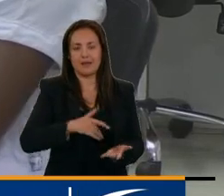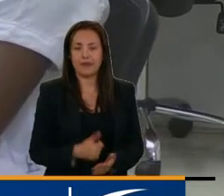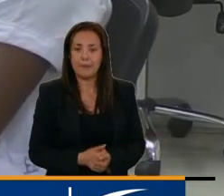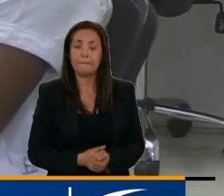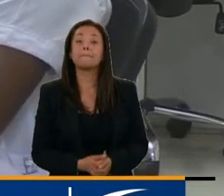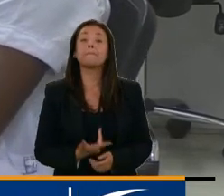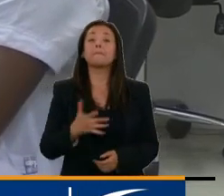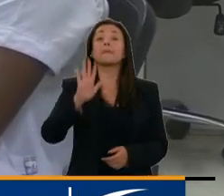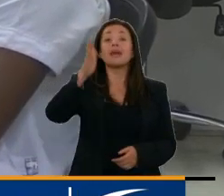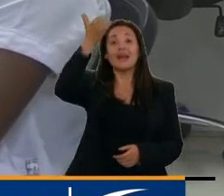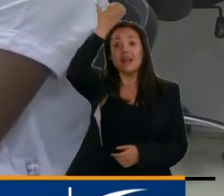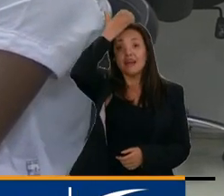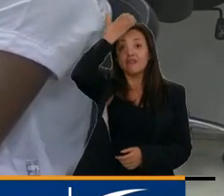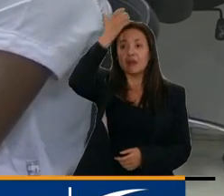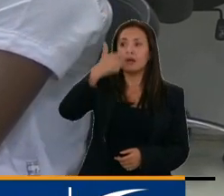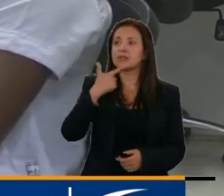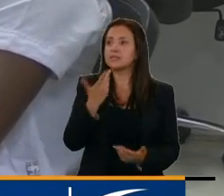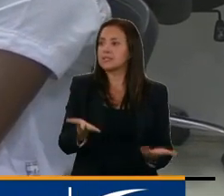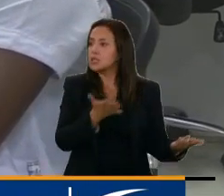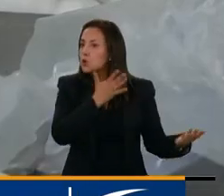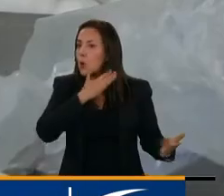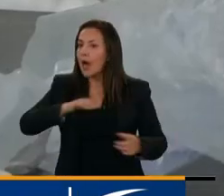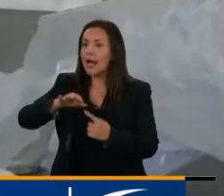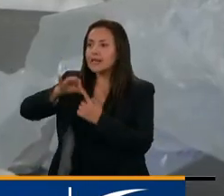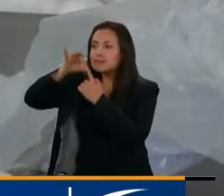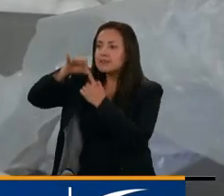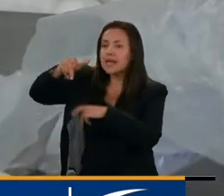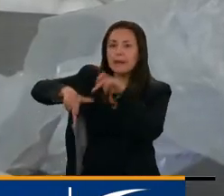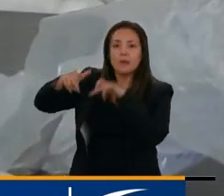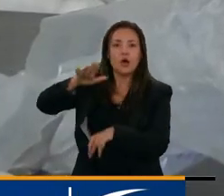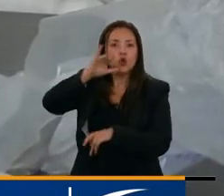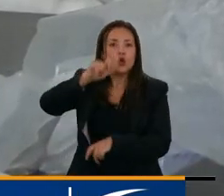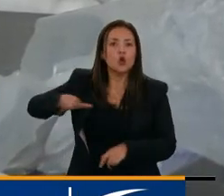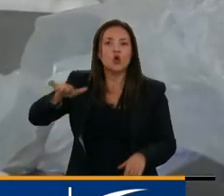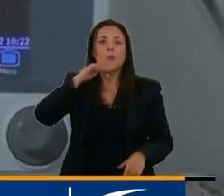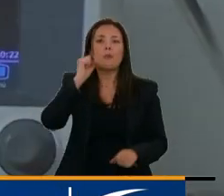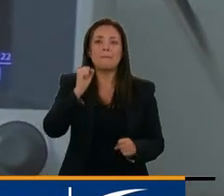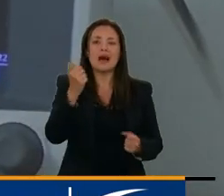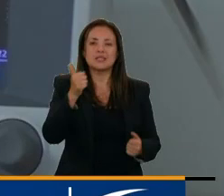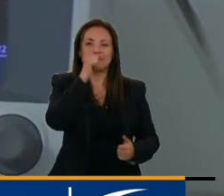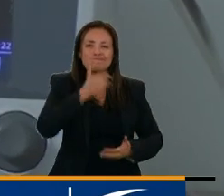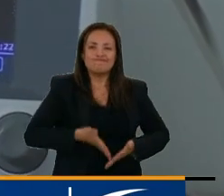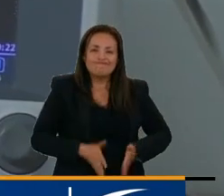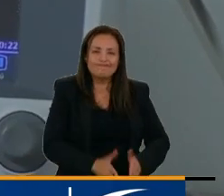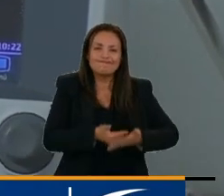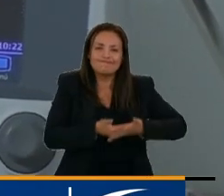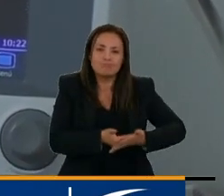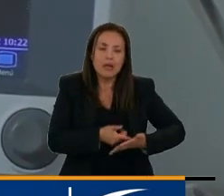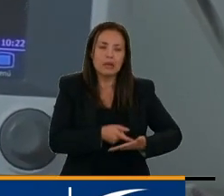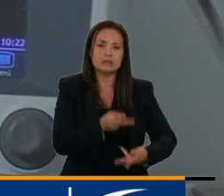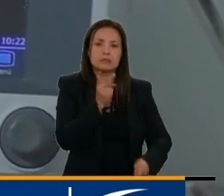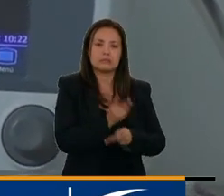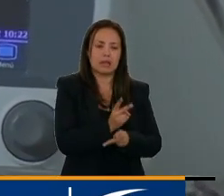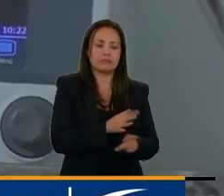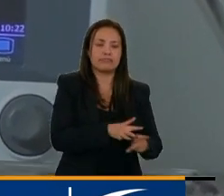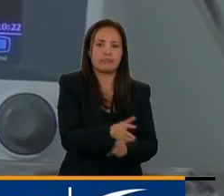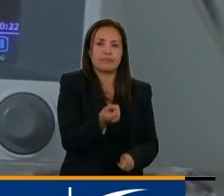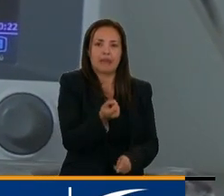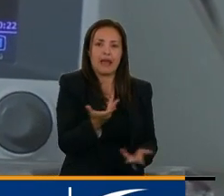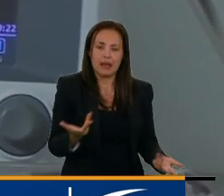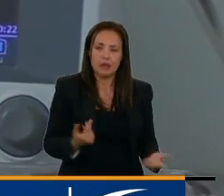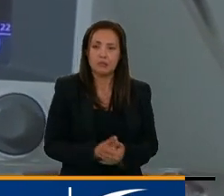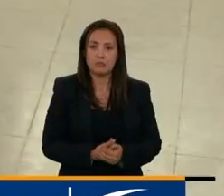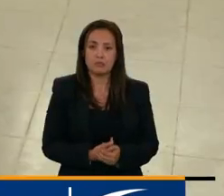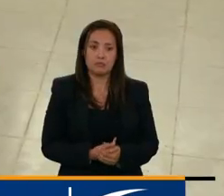enfermeras les preocupa que al no tener especialistas en áreas como las de neonatología, se ponen en riesgo la vida de los pacientes. Dejar a